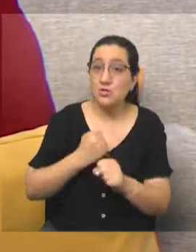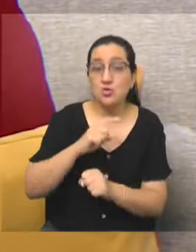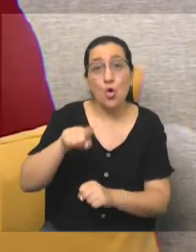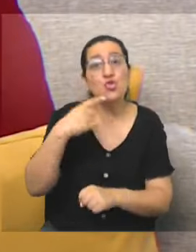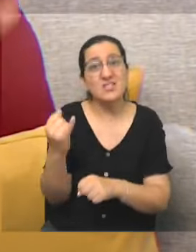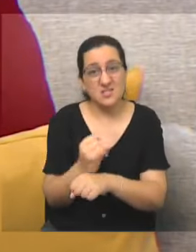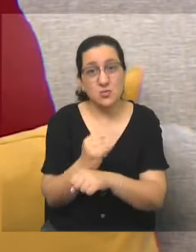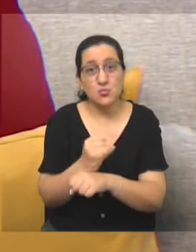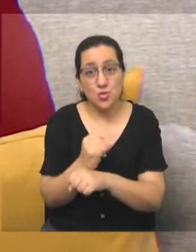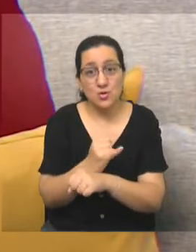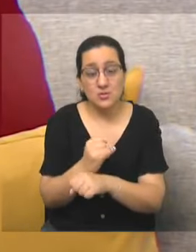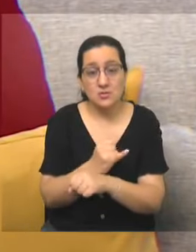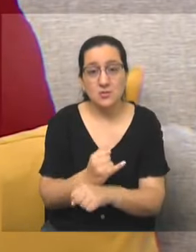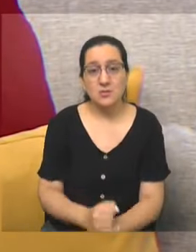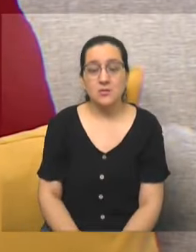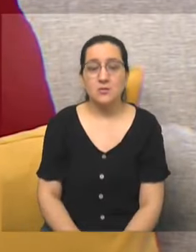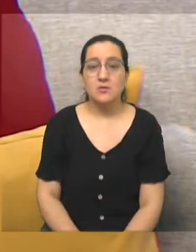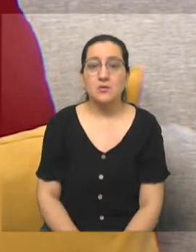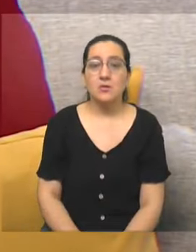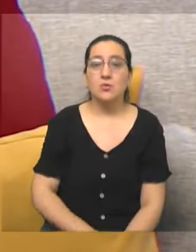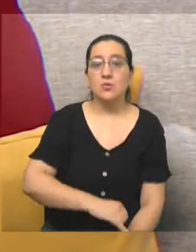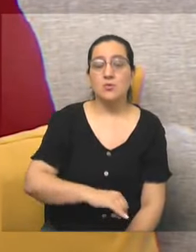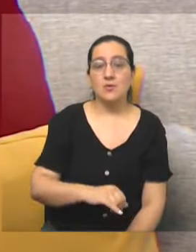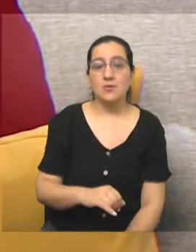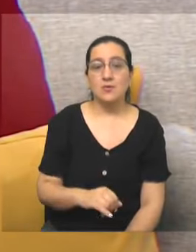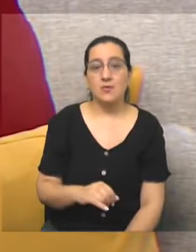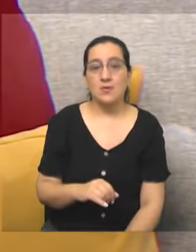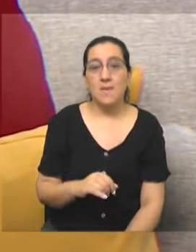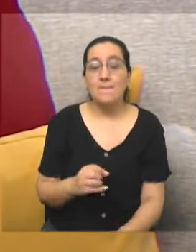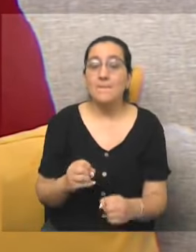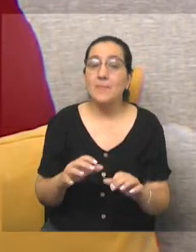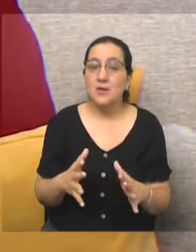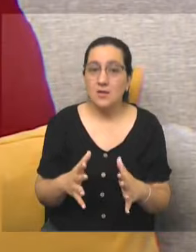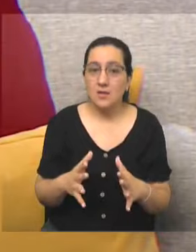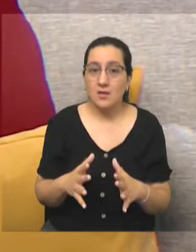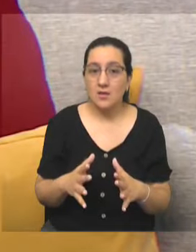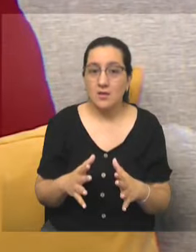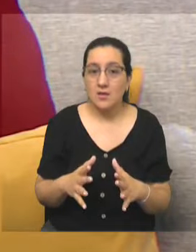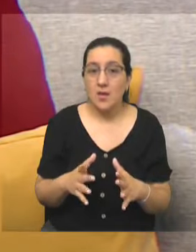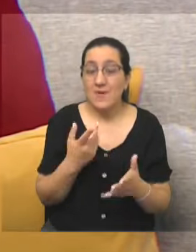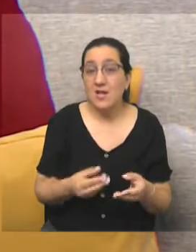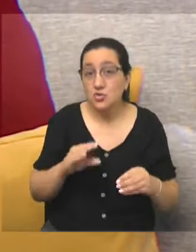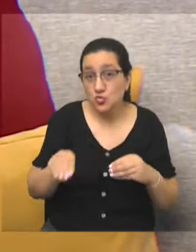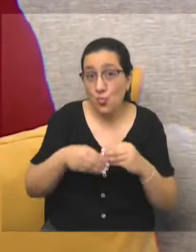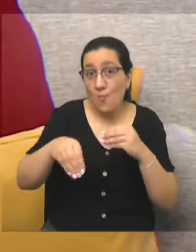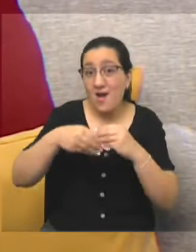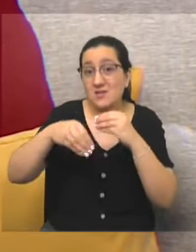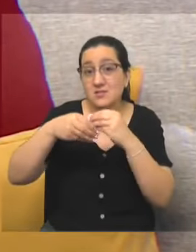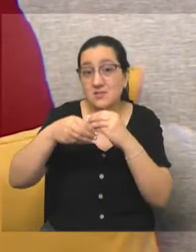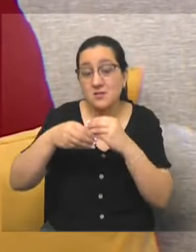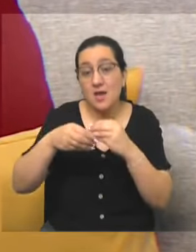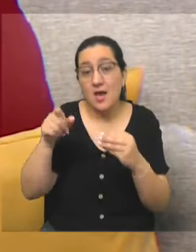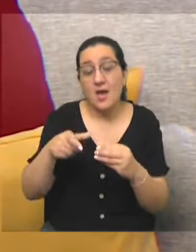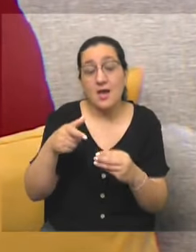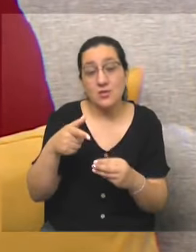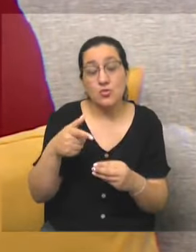instituciones, y estoy viendo entrar a Juan Pablo Civil, nuestro experto en adolescencias, para precisamente sumarse a este protagonismo que